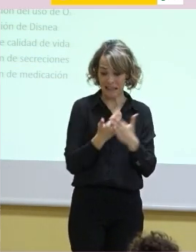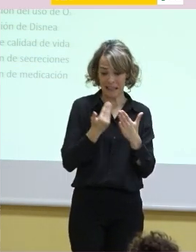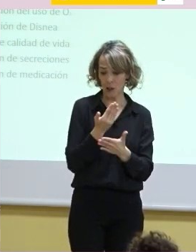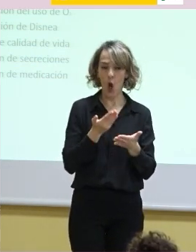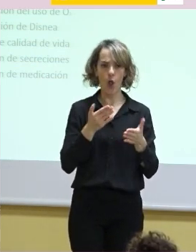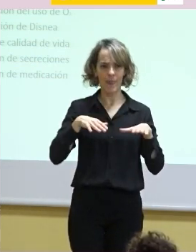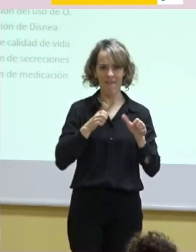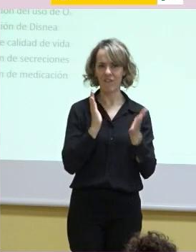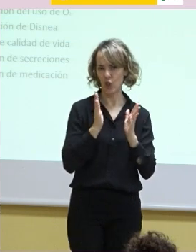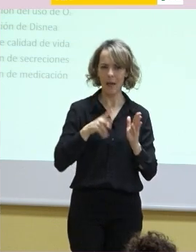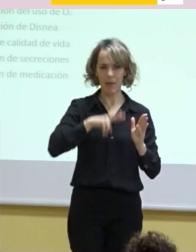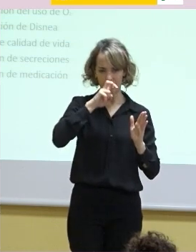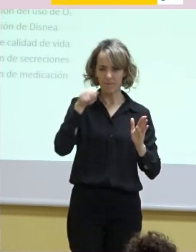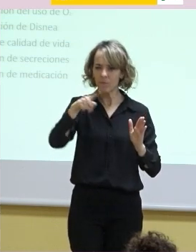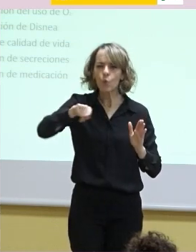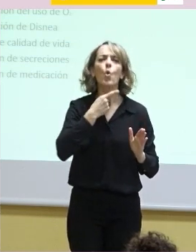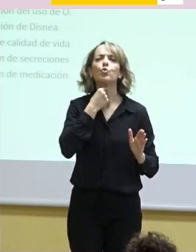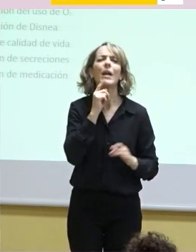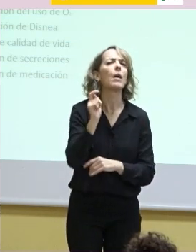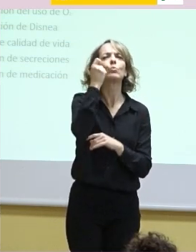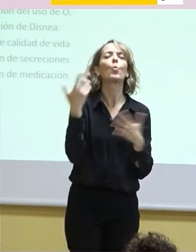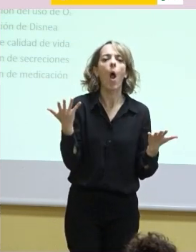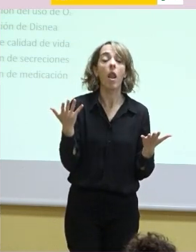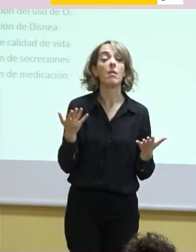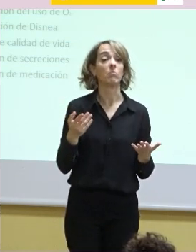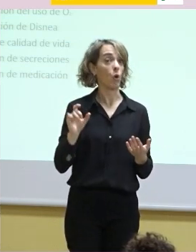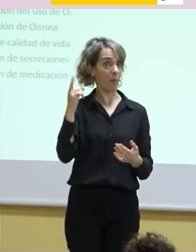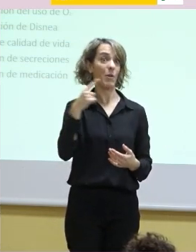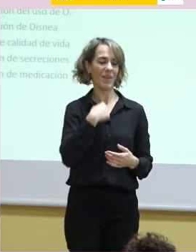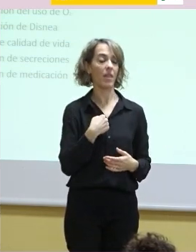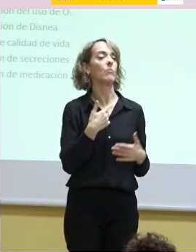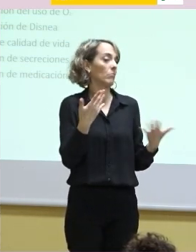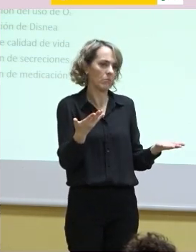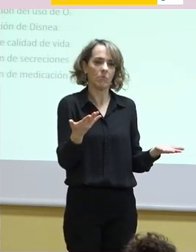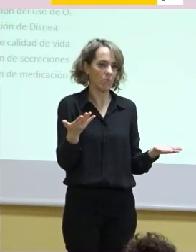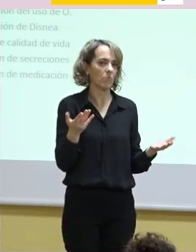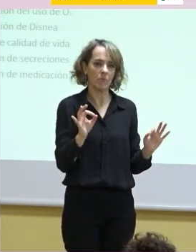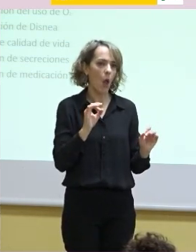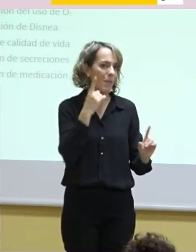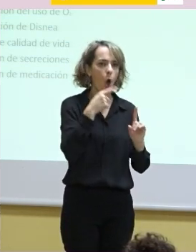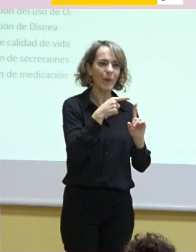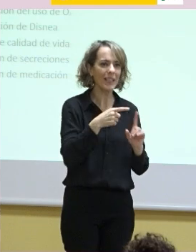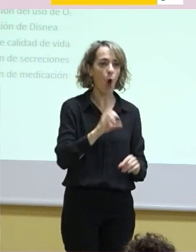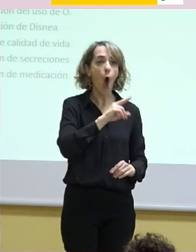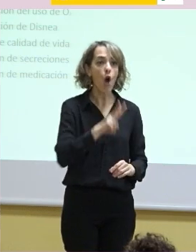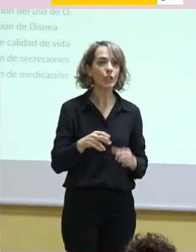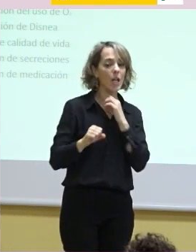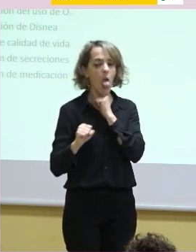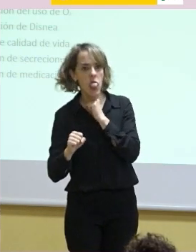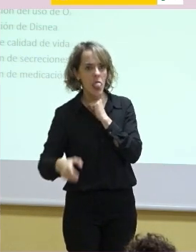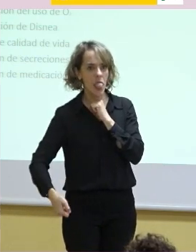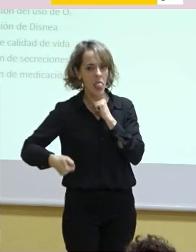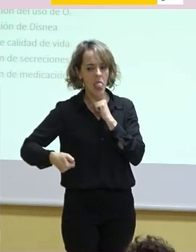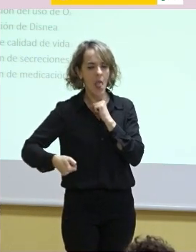fisioterapia respiratoria? Lo primero que me indican es evidente, es reducir el uso del oxígeno, depender menos del